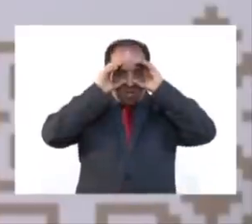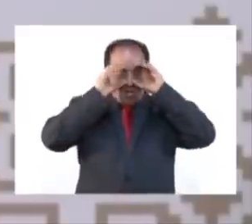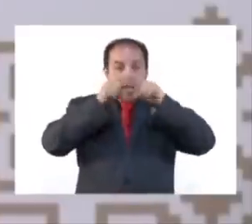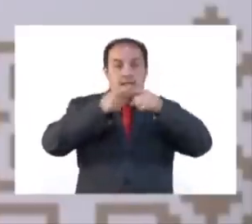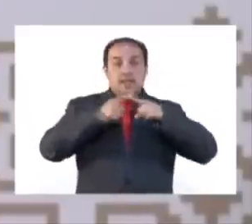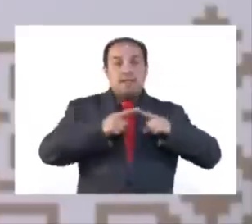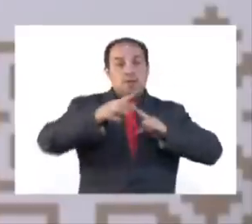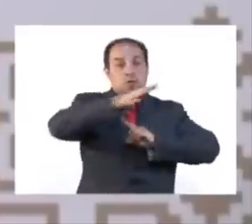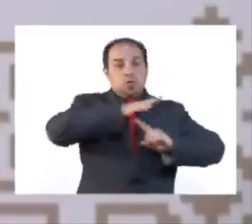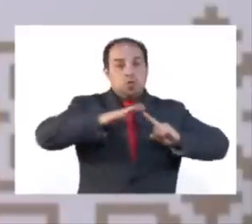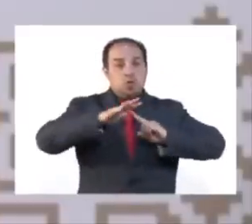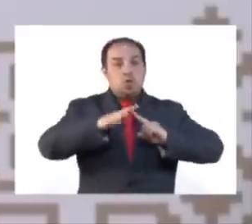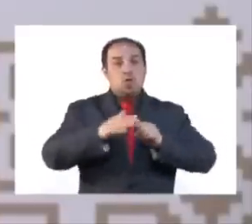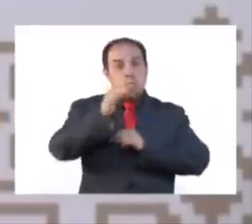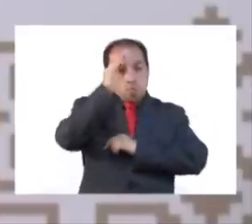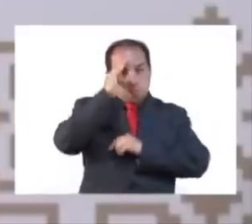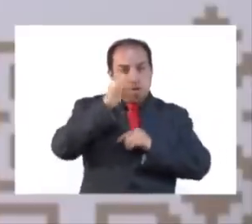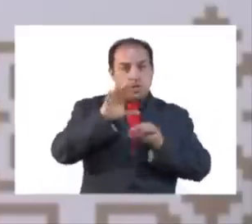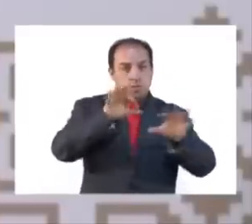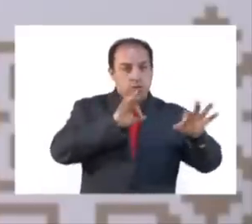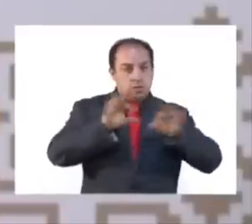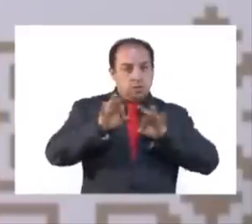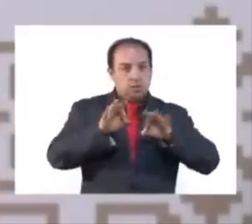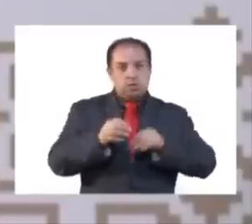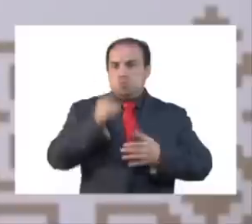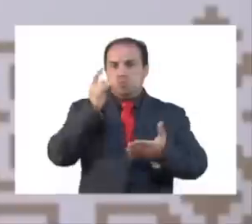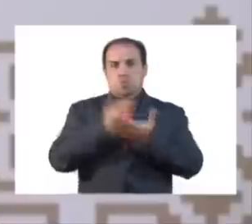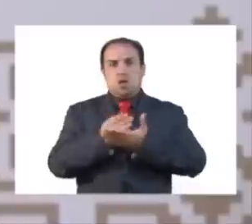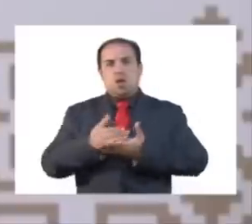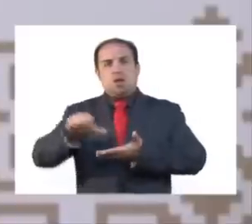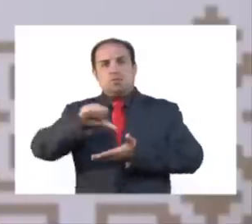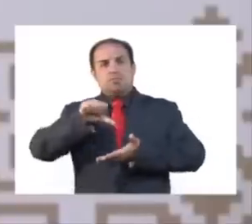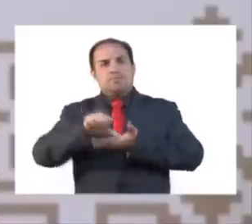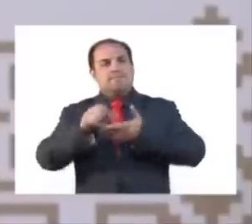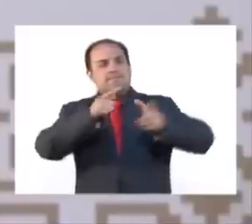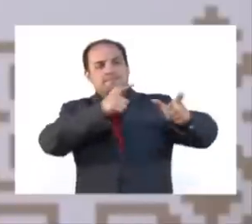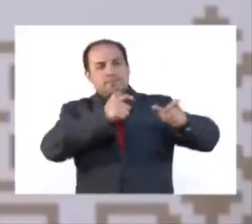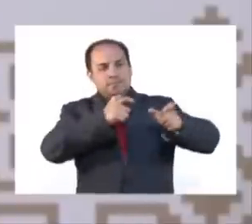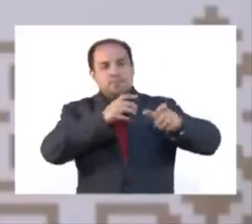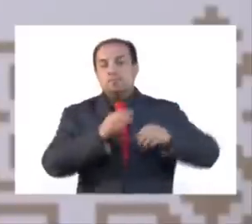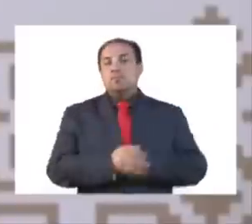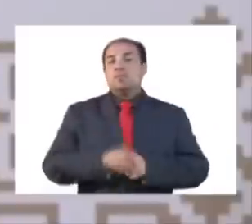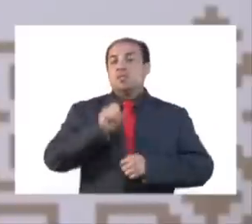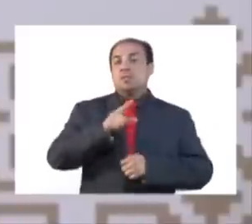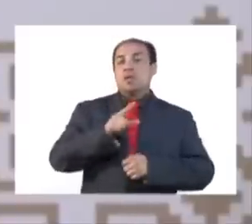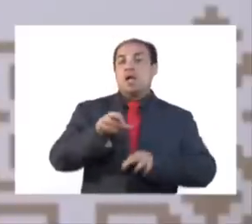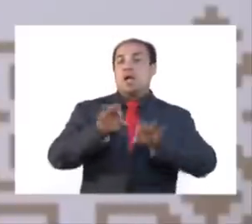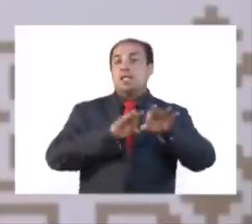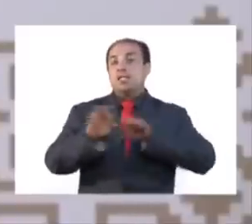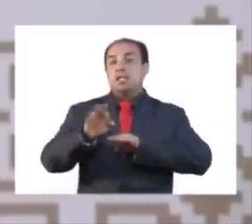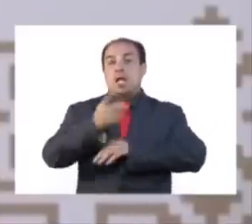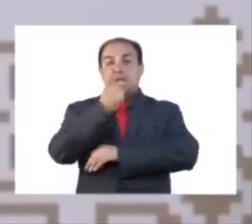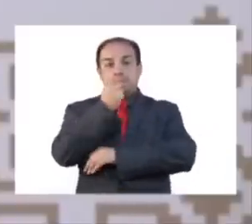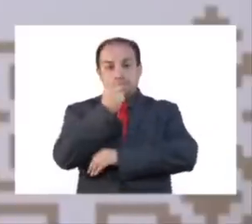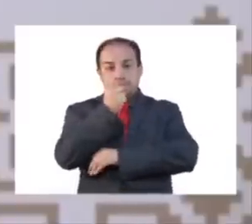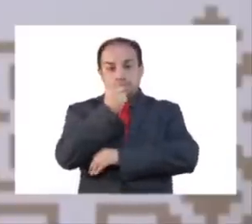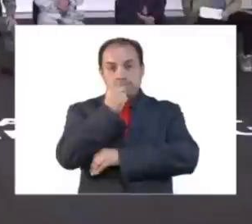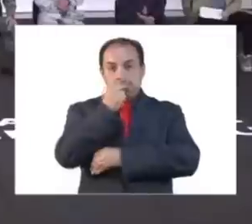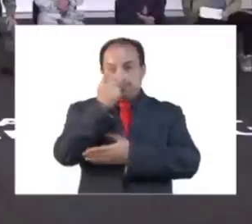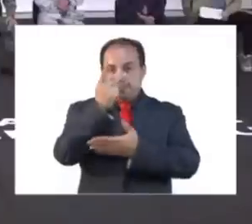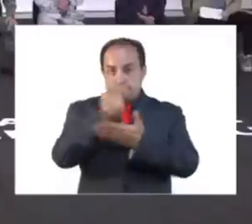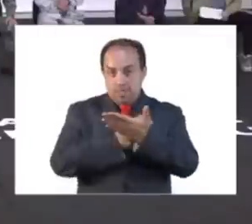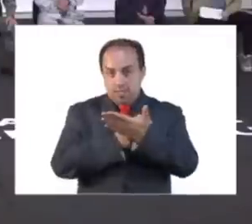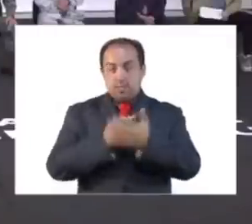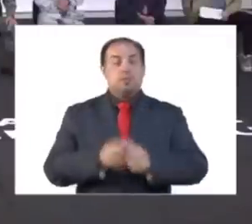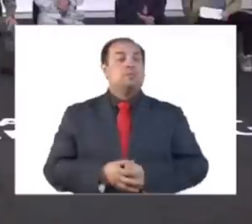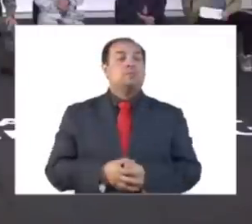No solamente es para un centro de tiro, sino en general para una operación policial, y